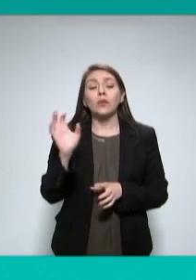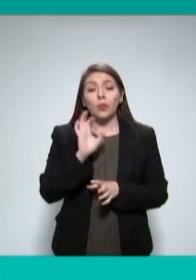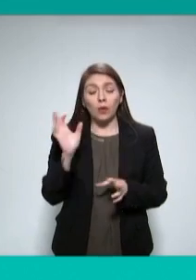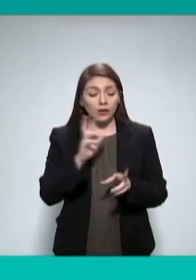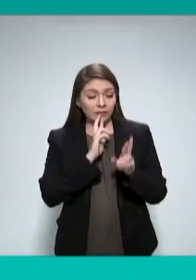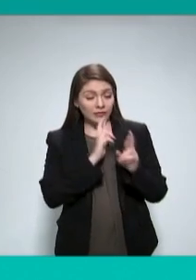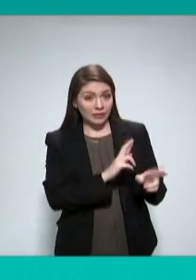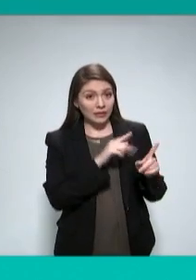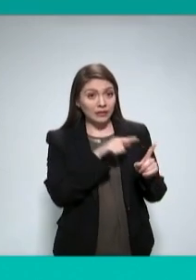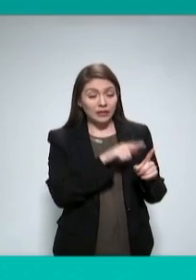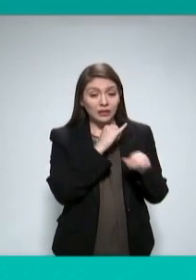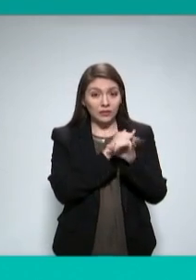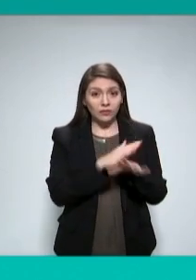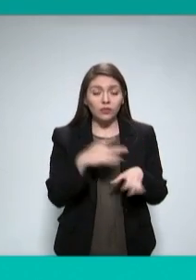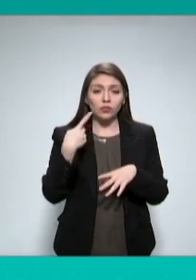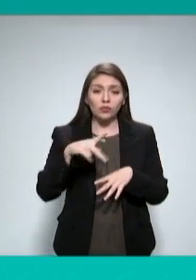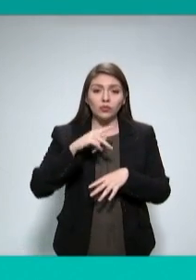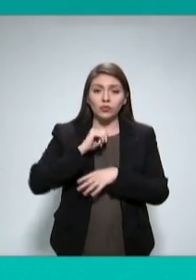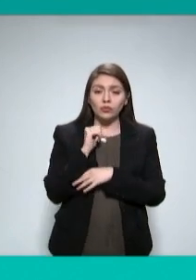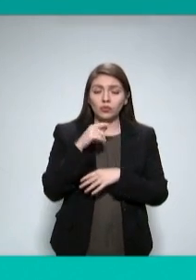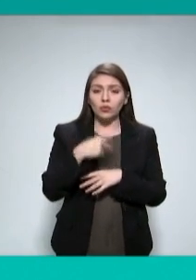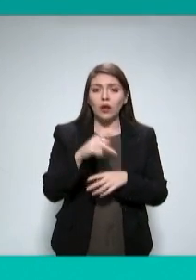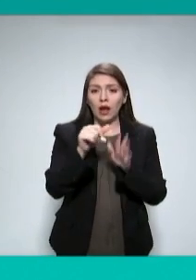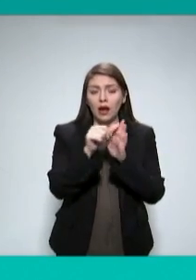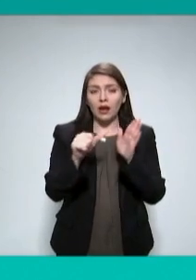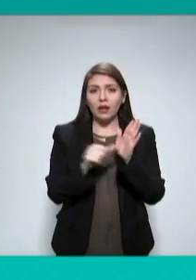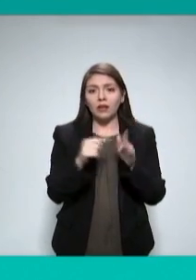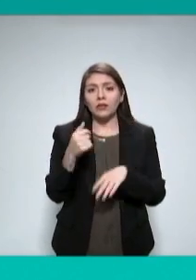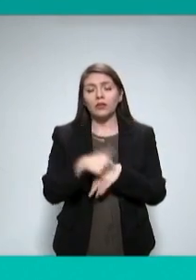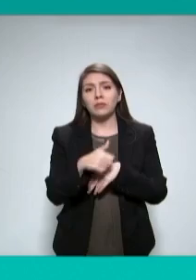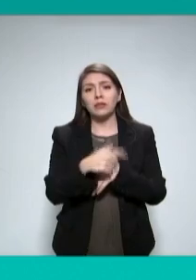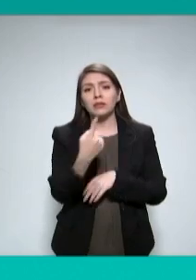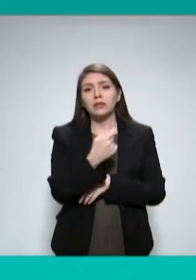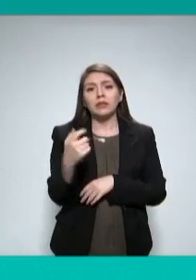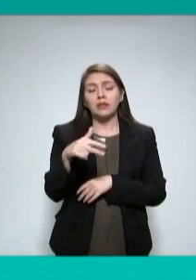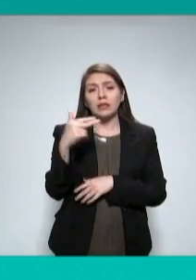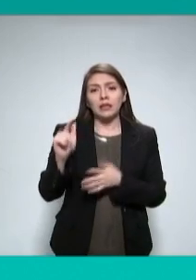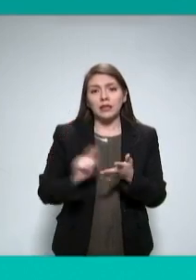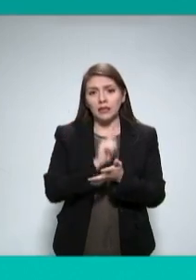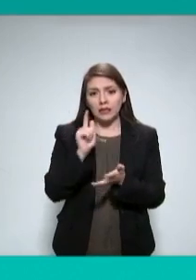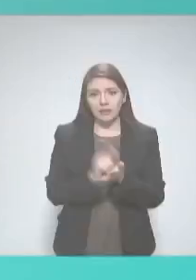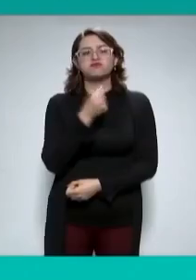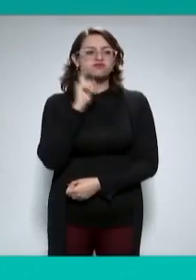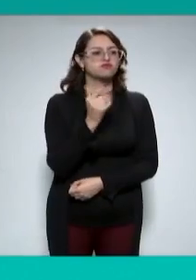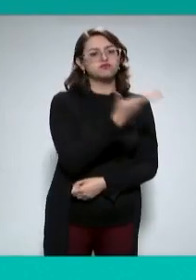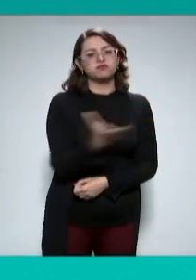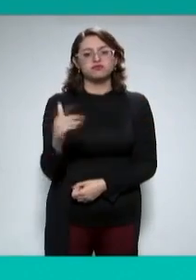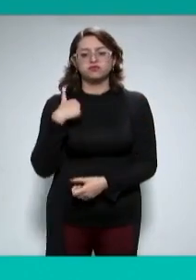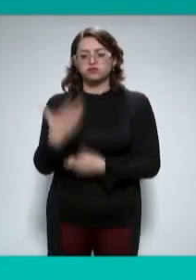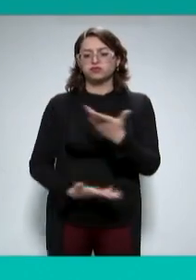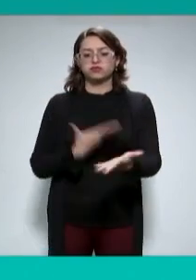que la información era reservada en términos de la fracción octava del artículo 113 la ley general de transparencia acceso a la información pública que les